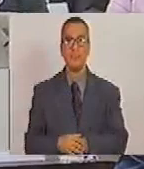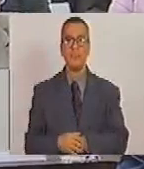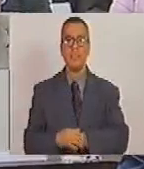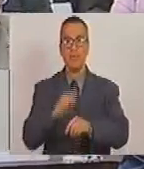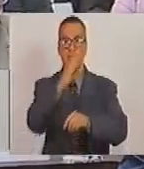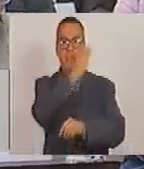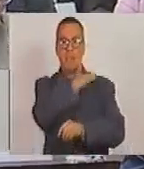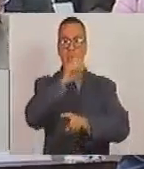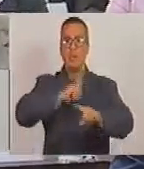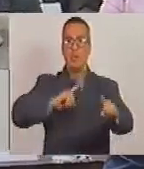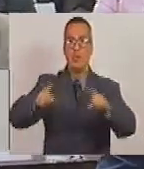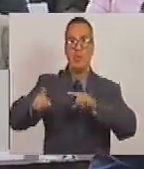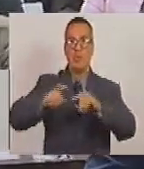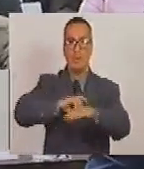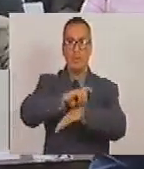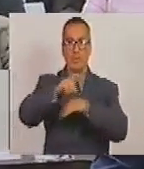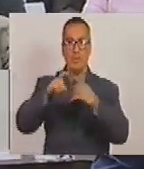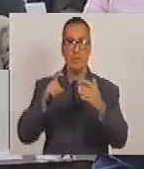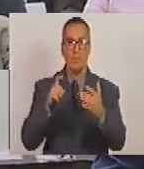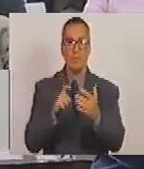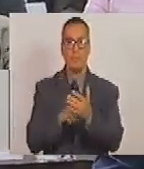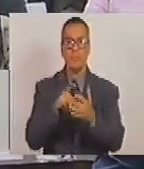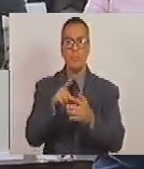directiva plenaria.